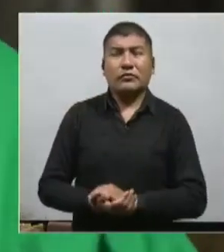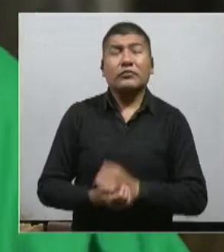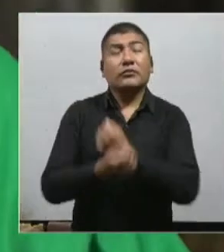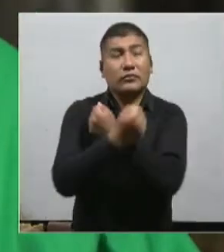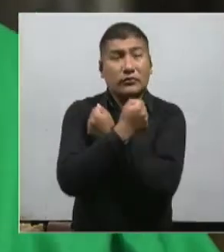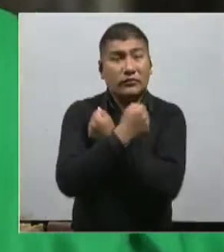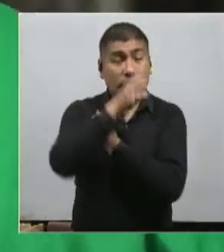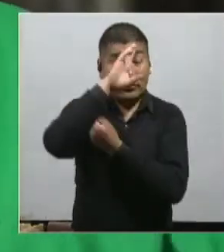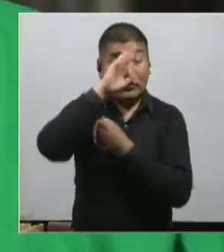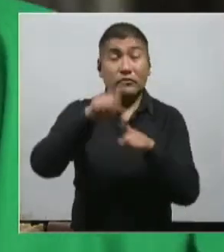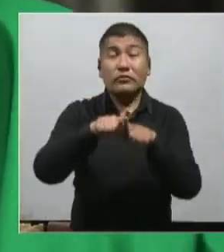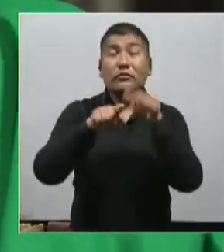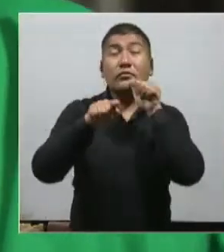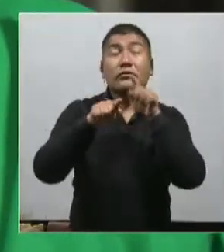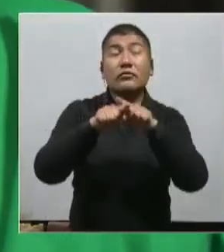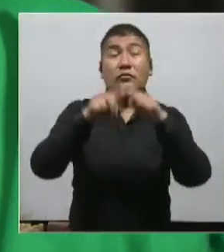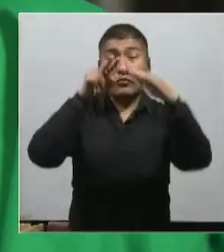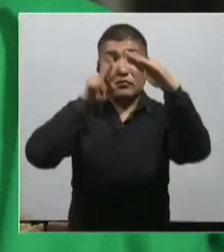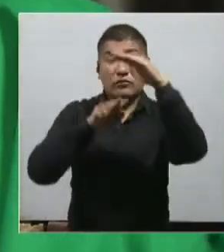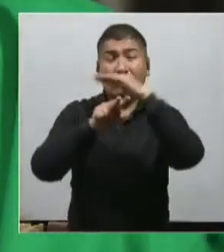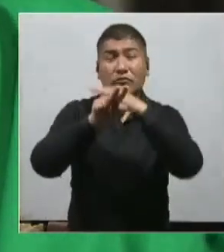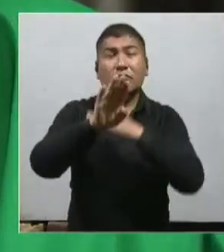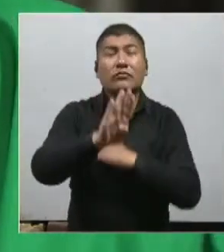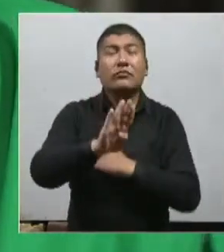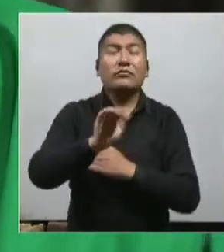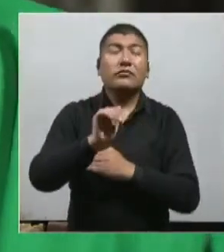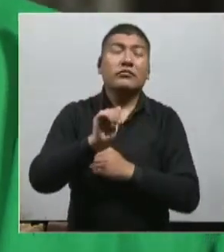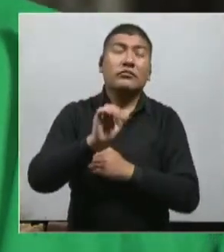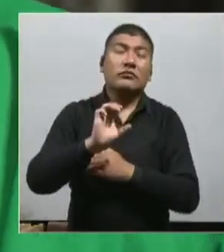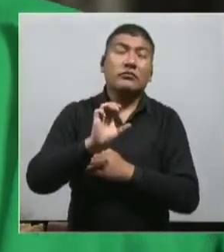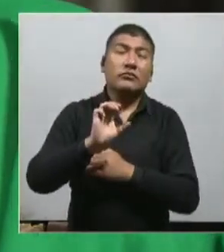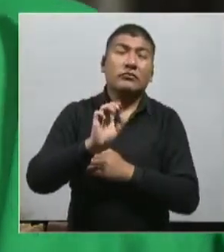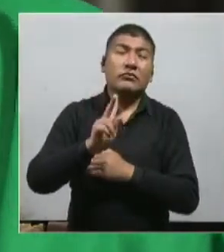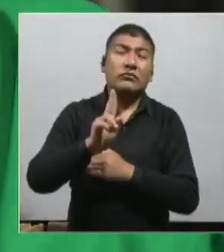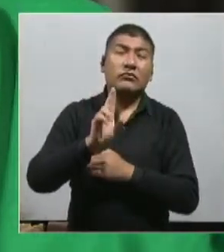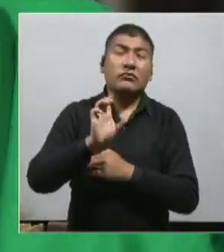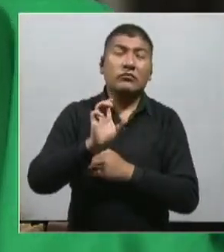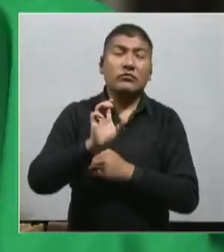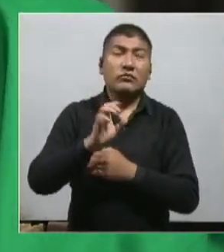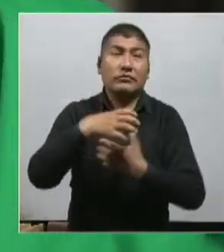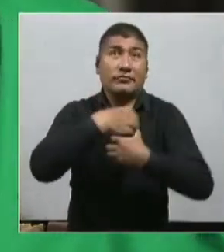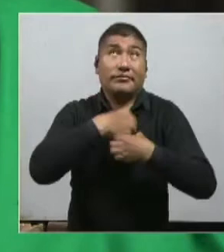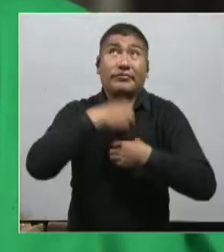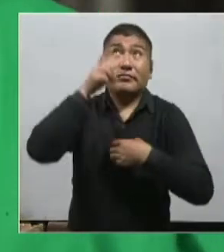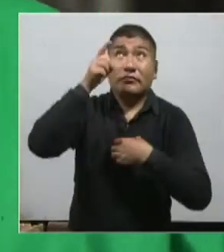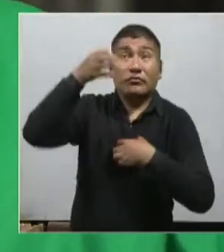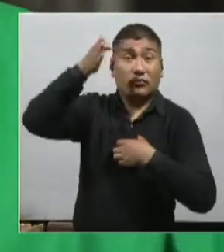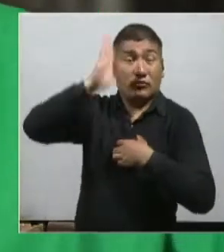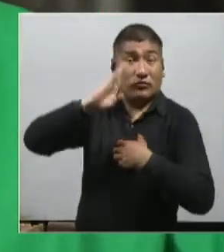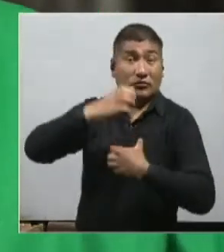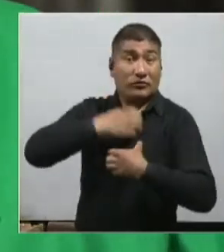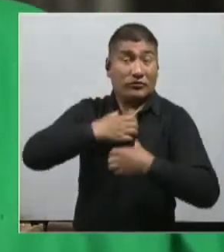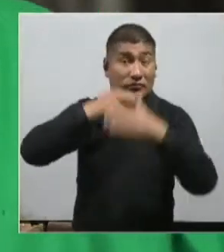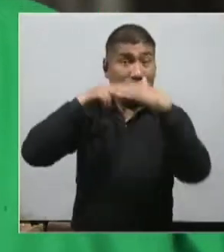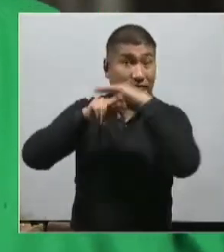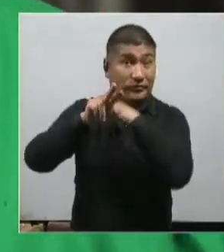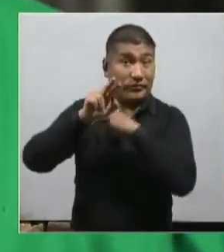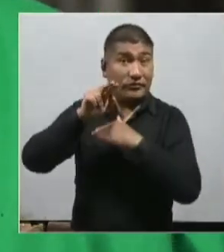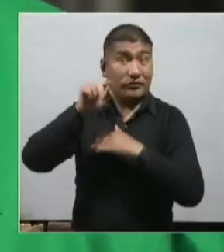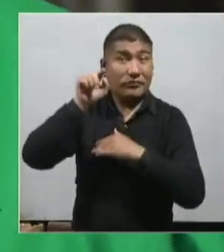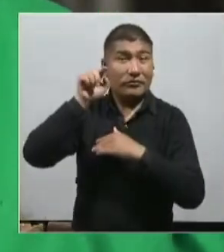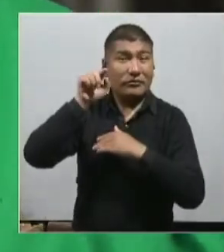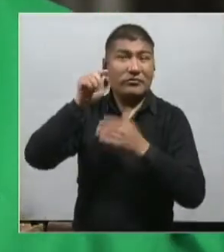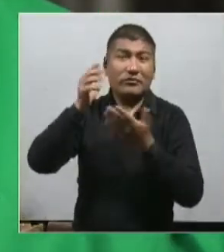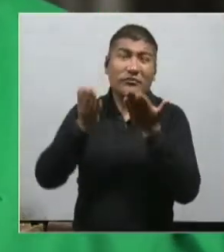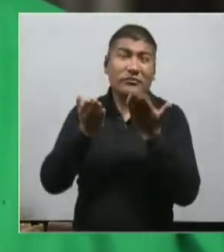Queridos hermanos, el profeta Habacuc se queja contra Dios. La queja del profeta Habacuc puede